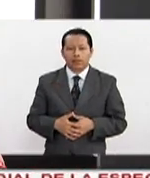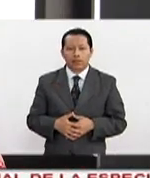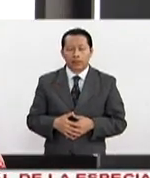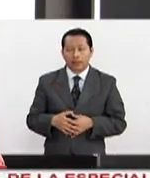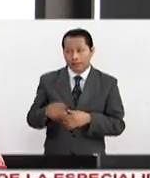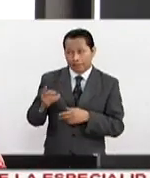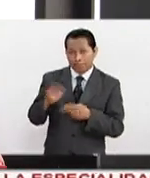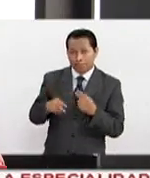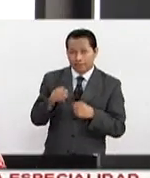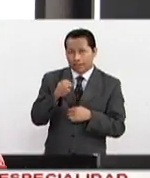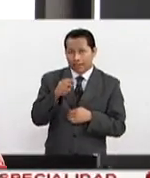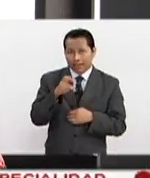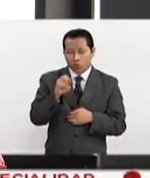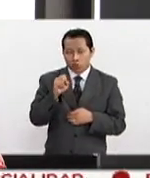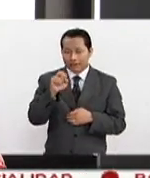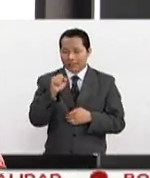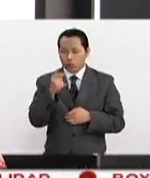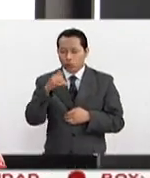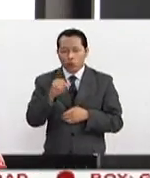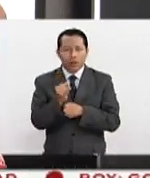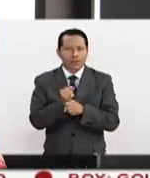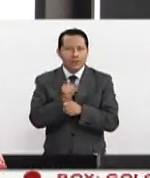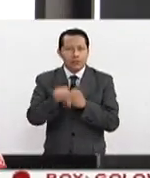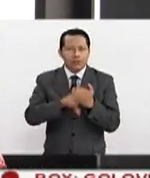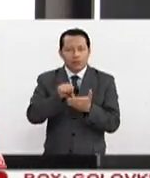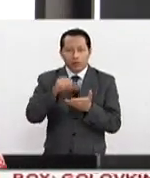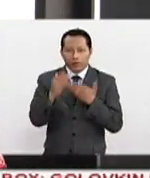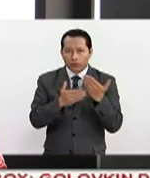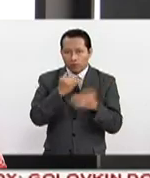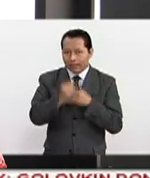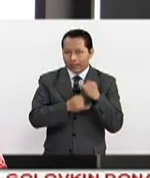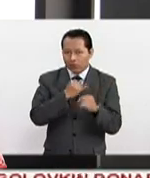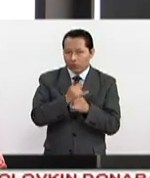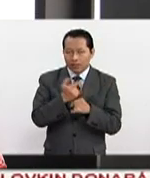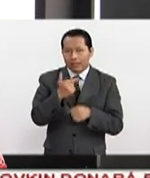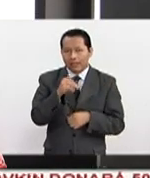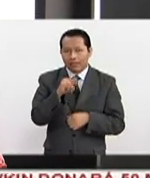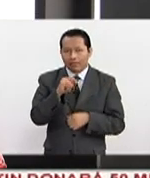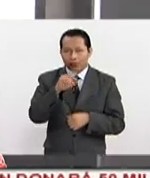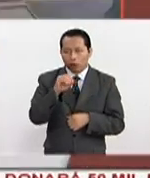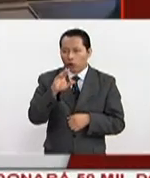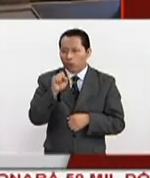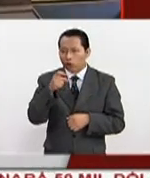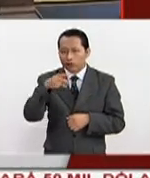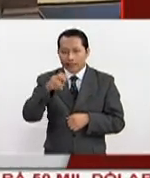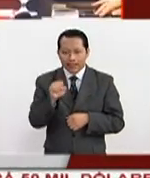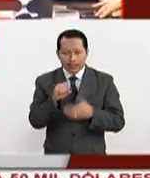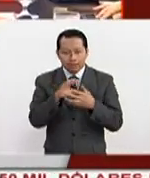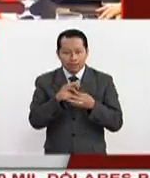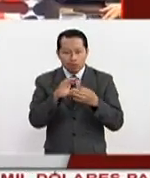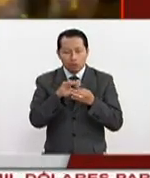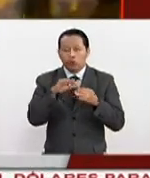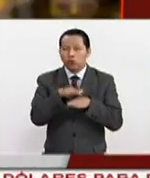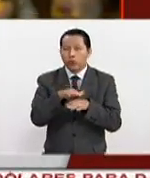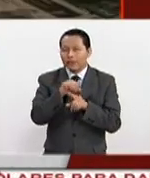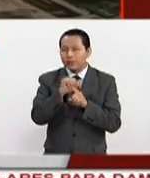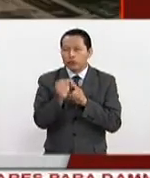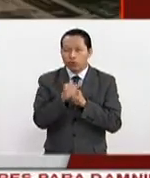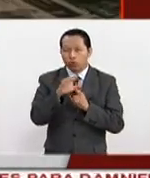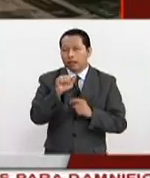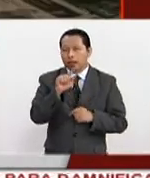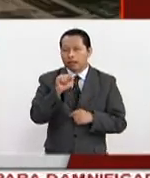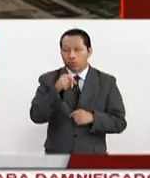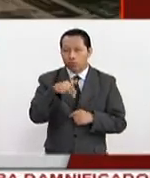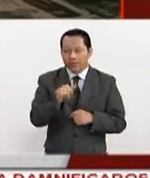En el estudio, Emerson Segura, investigador del Centro de Estudios Internacionales Gilberto Bosques, nos habló sobre la situación de